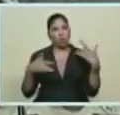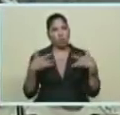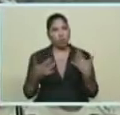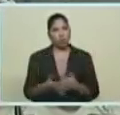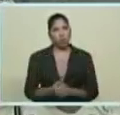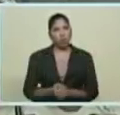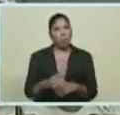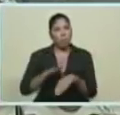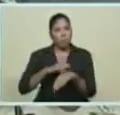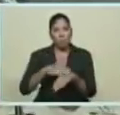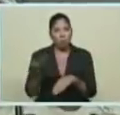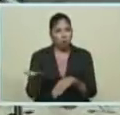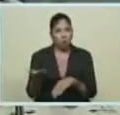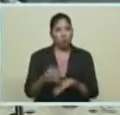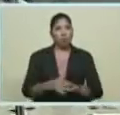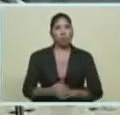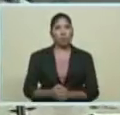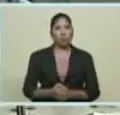con motivo